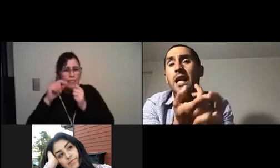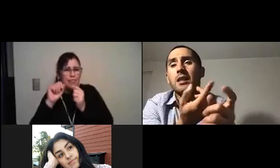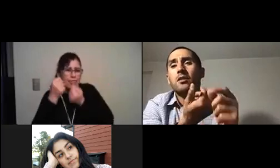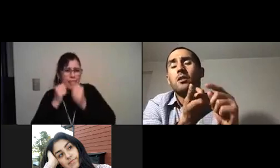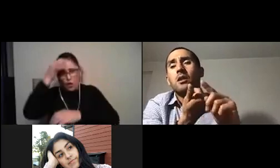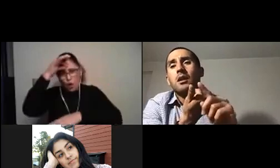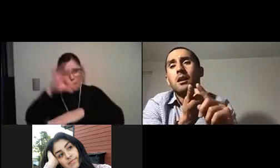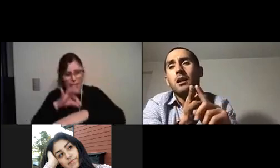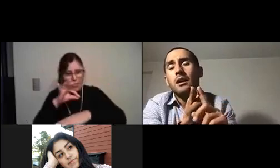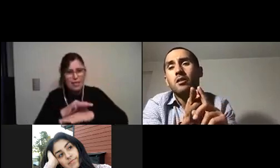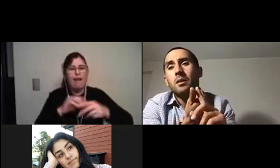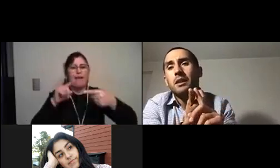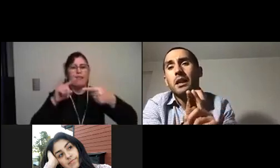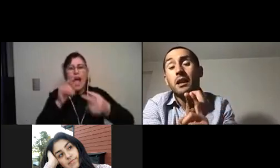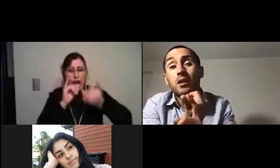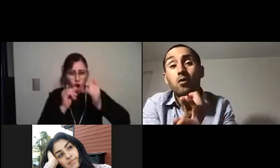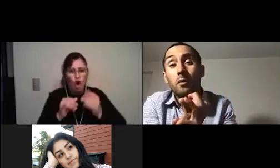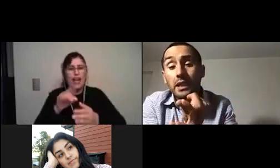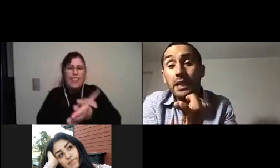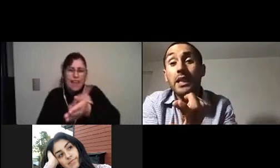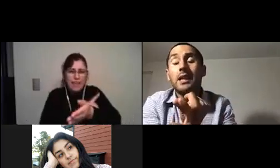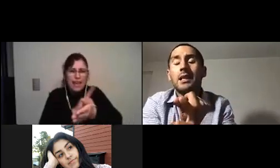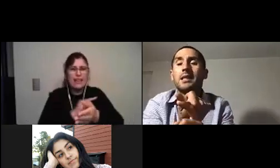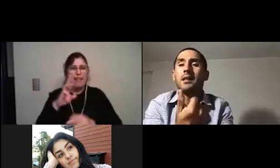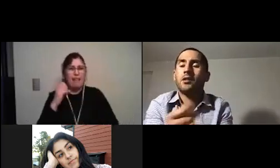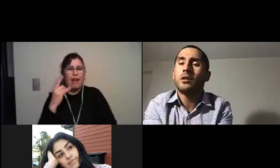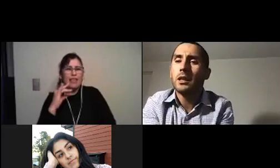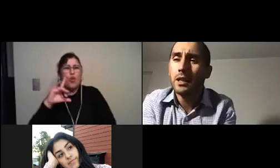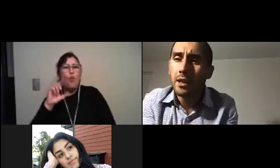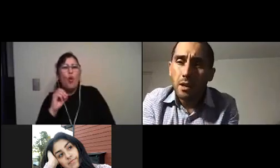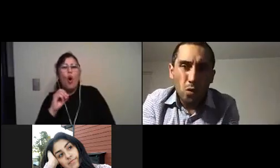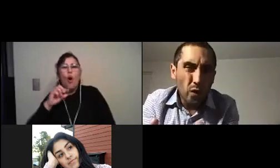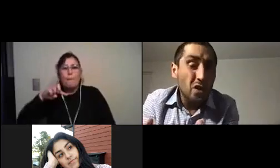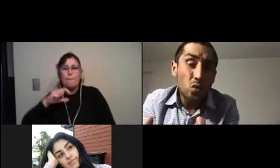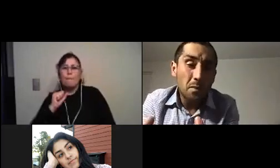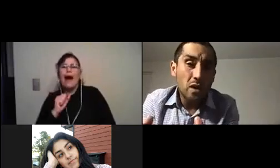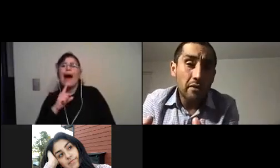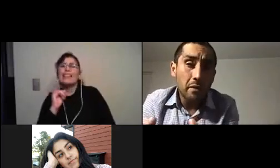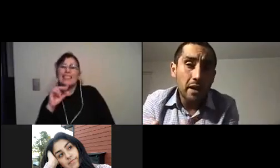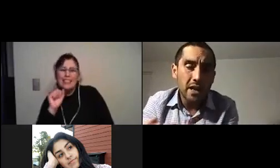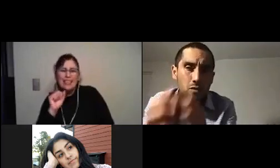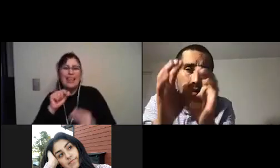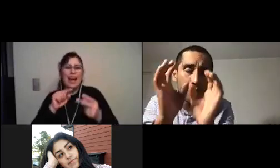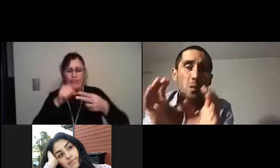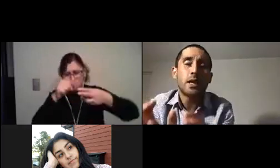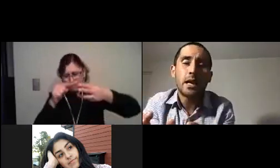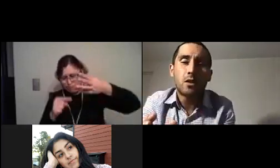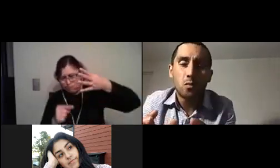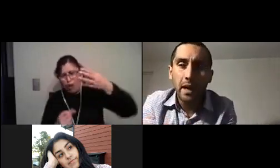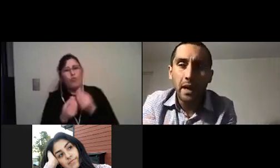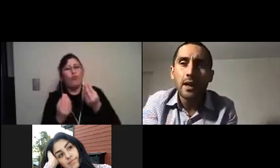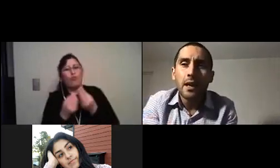nervio ciático, la radiculopatía, ¿ya? Entonces, no es una pura enfermedad, es una forma